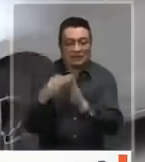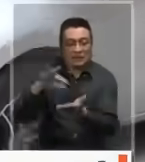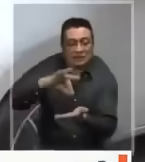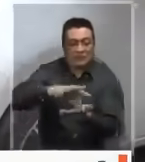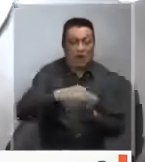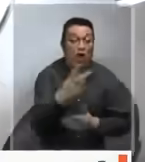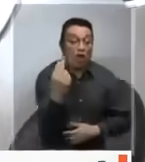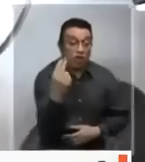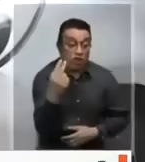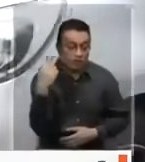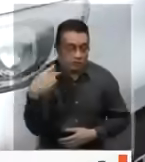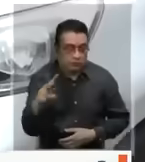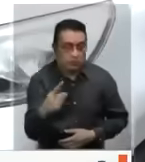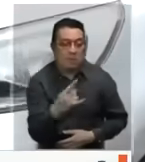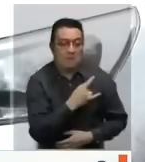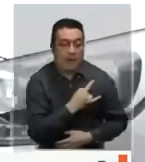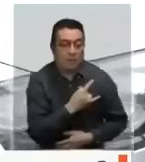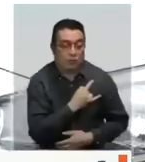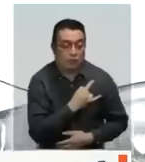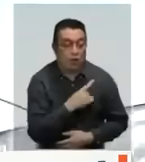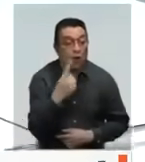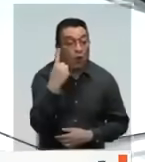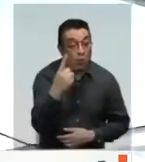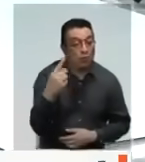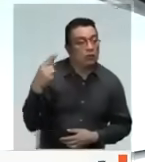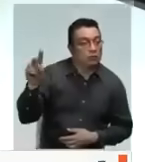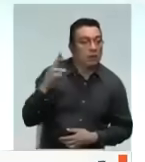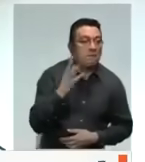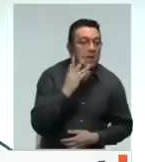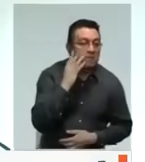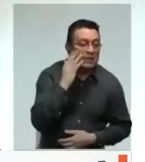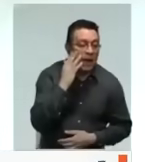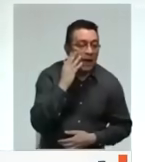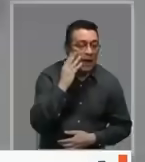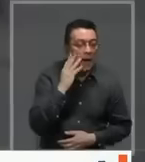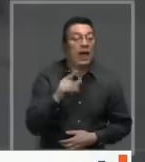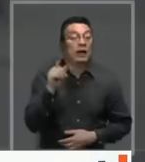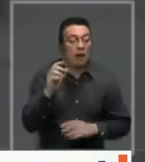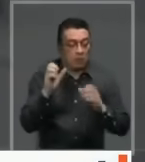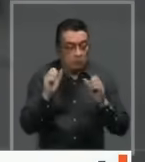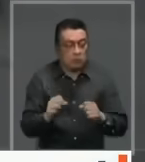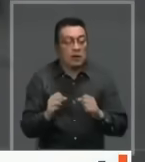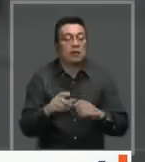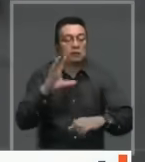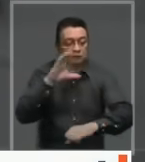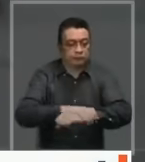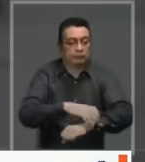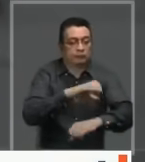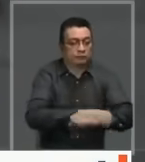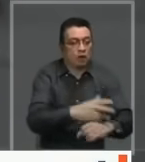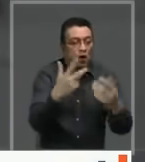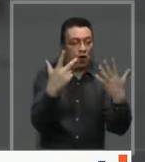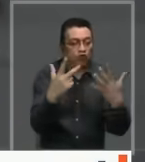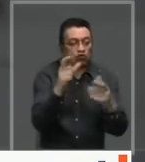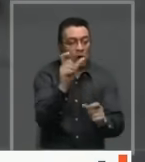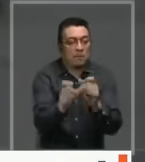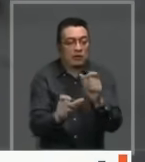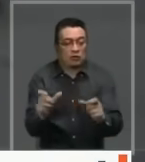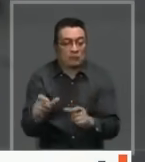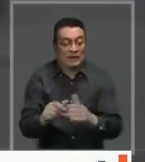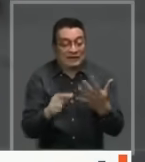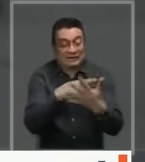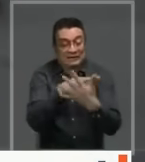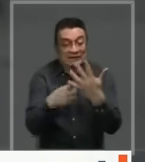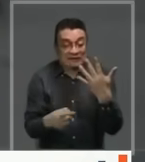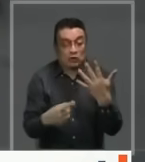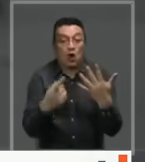de ellos ubicados en la comuna de Maipú y uno en la comuna de Melipilla. Fue posible lograr la detención de 8 personas, 5 de ellas de